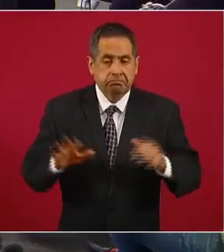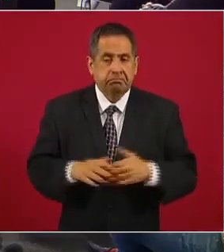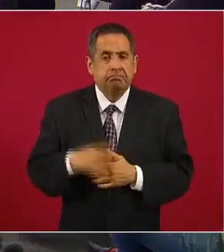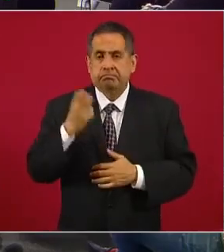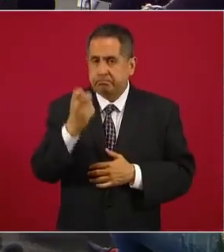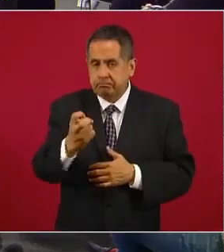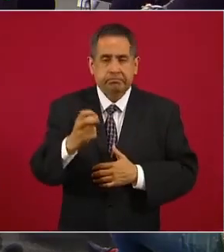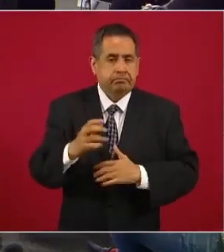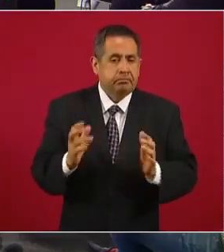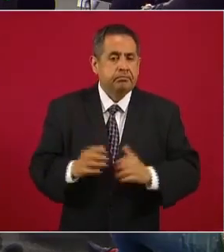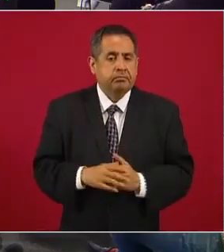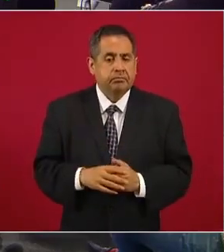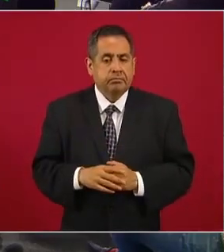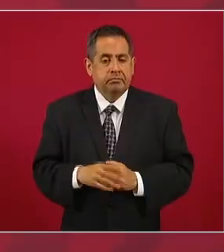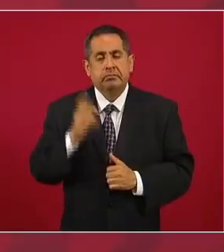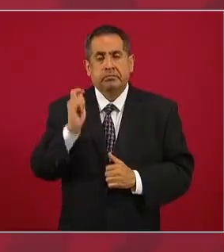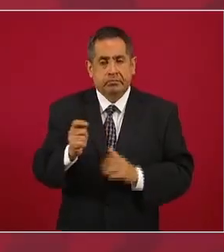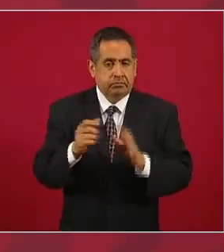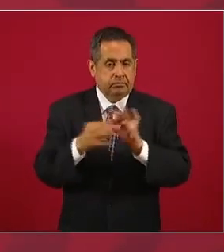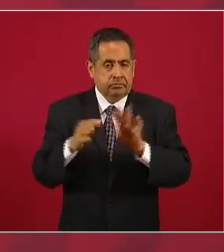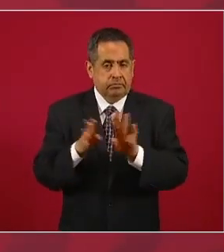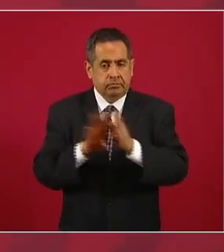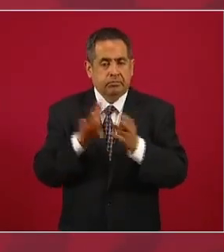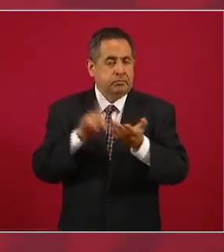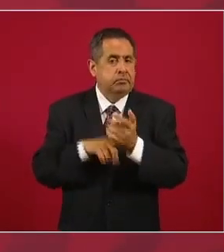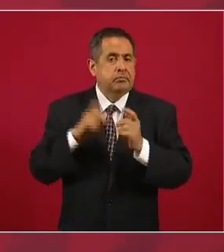Es la aplicación